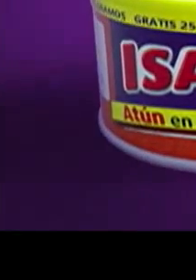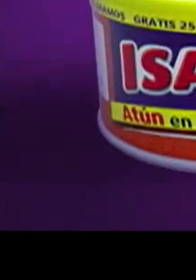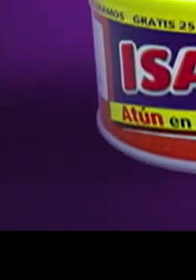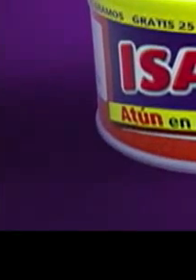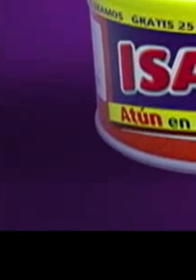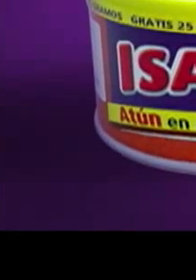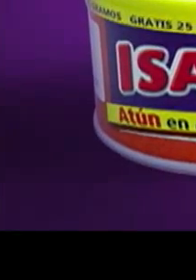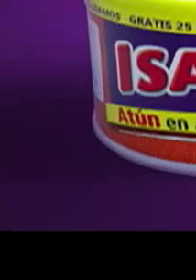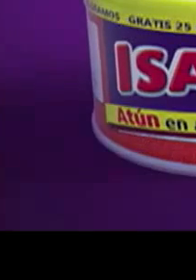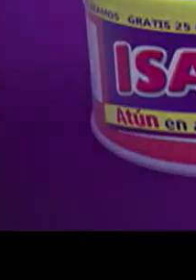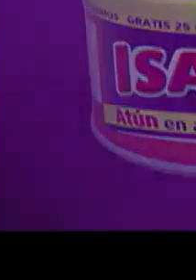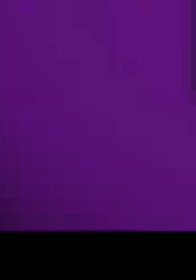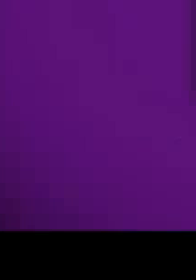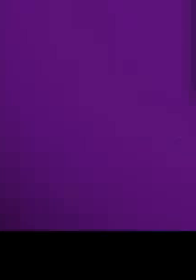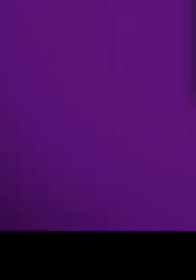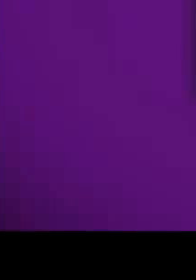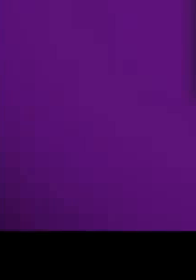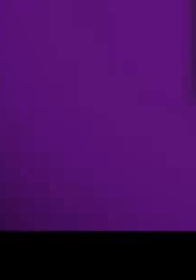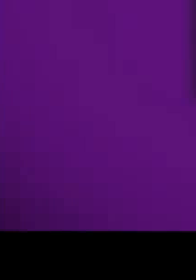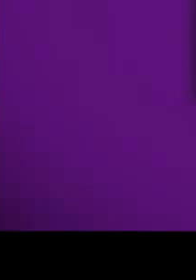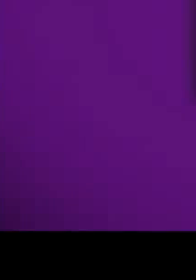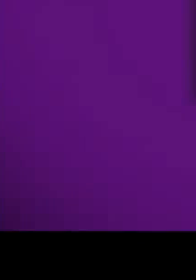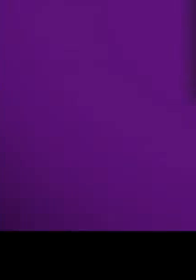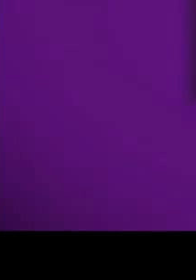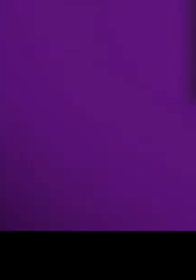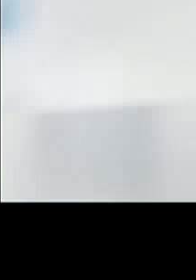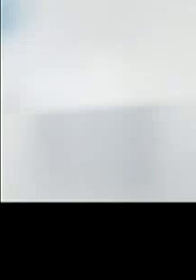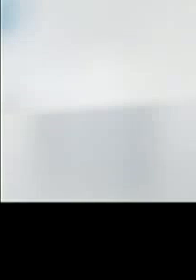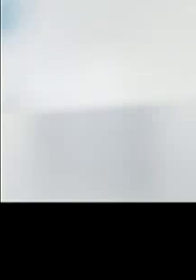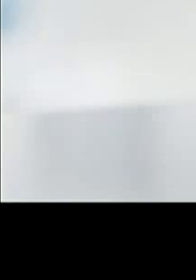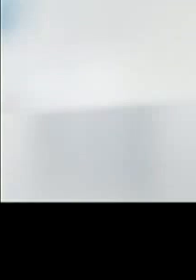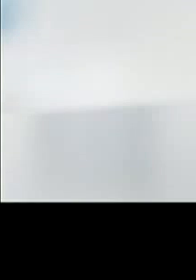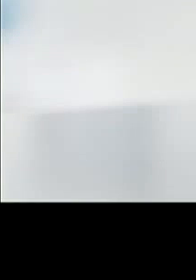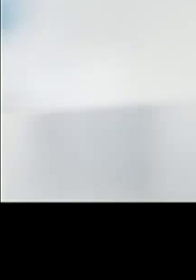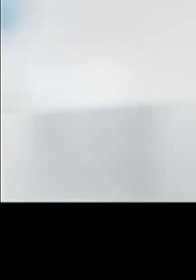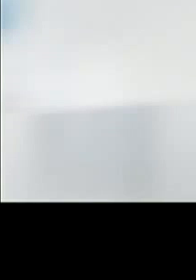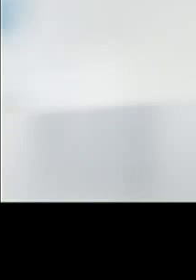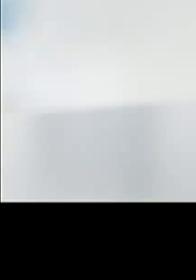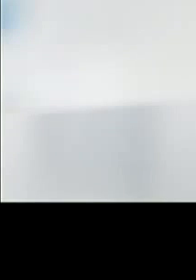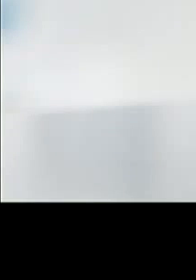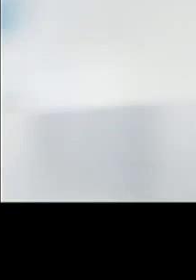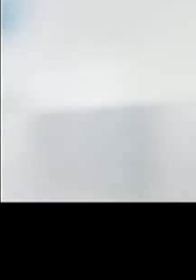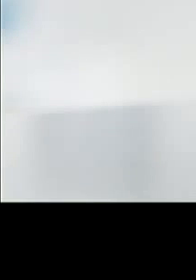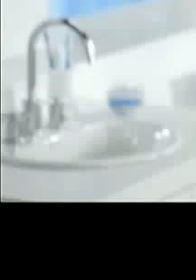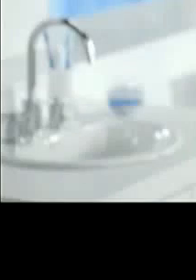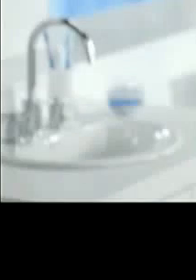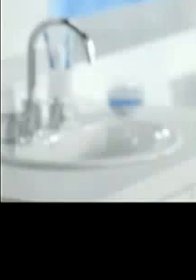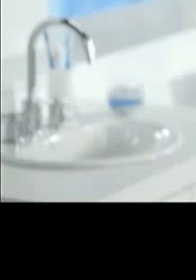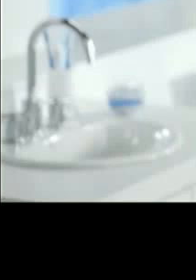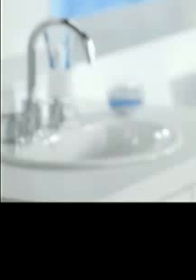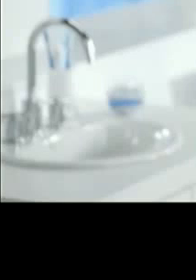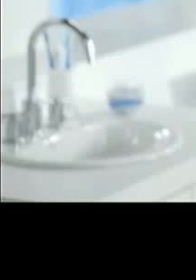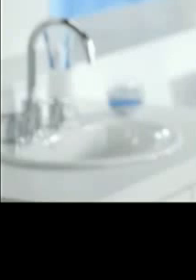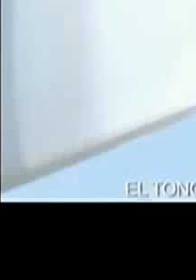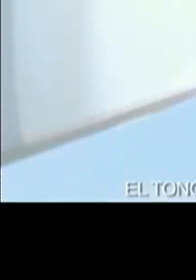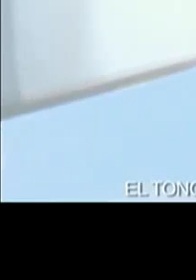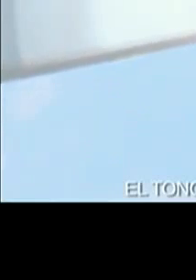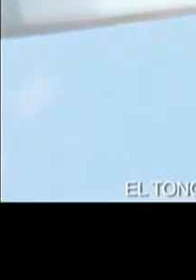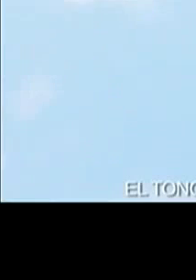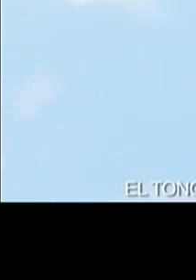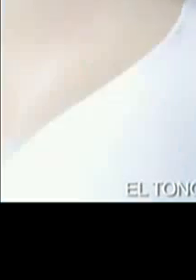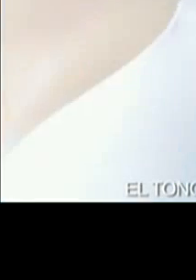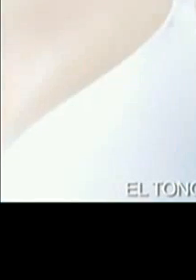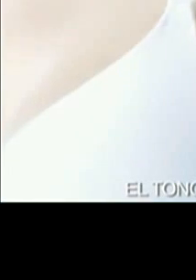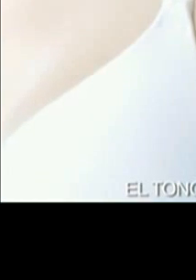mismo precio. Atún Isabel, de corazón, el mejor atún. El nuevo antitranspirante aclarado efecto satín de Nivea